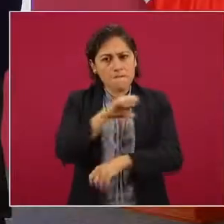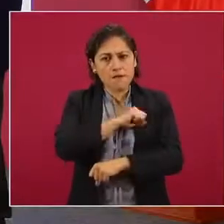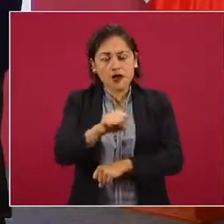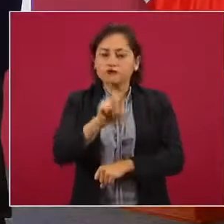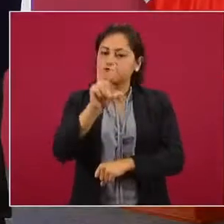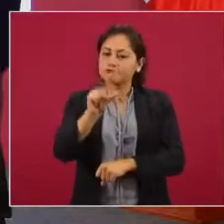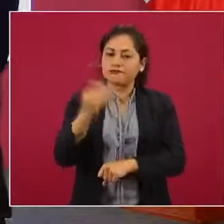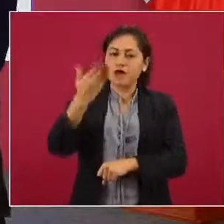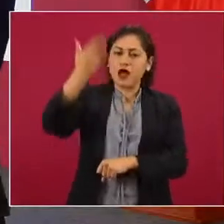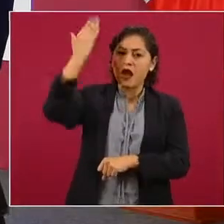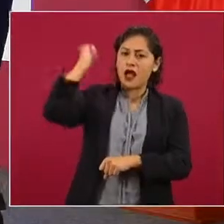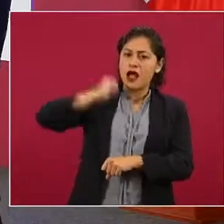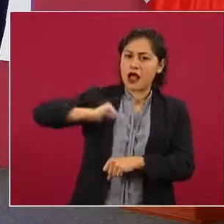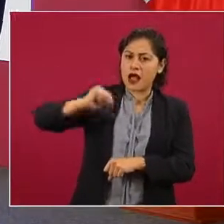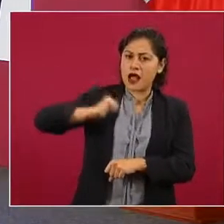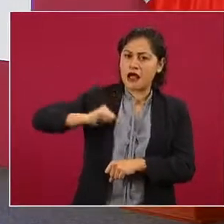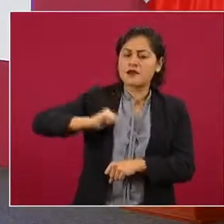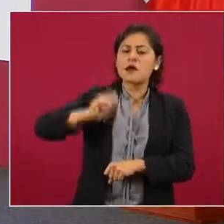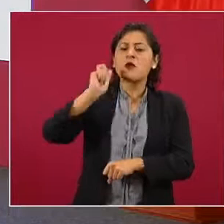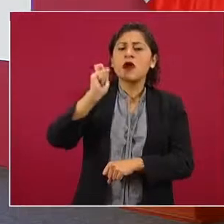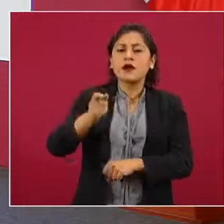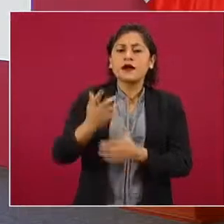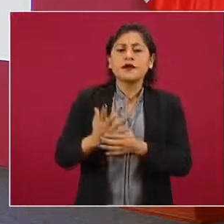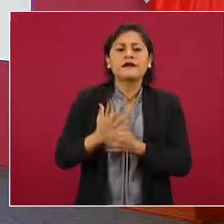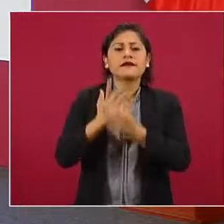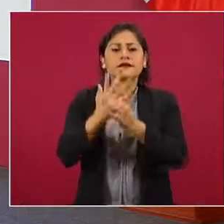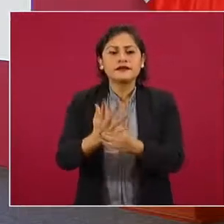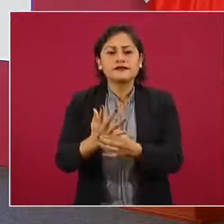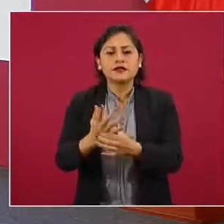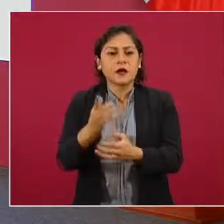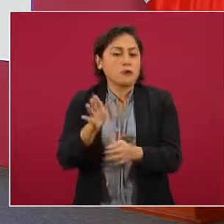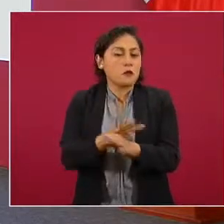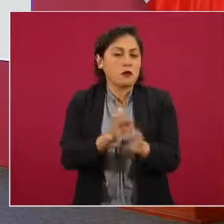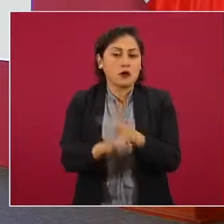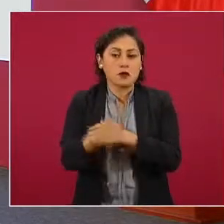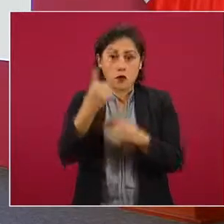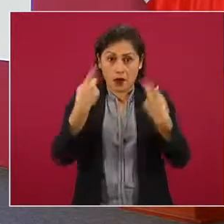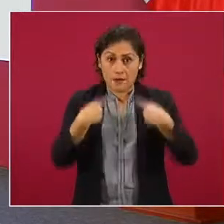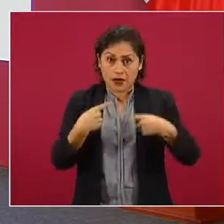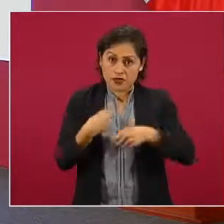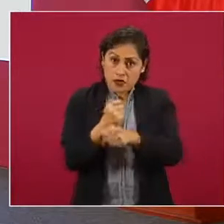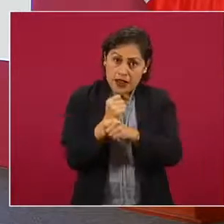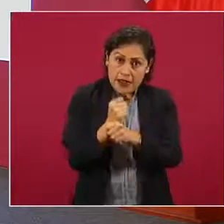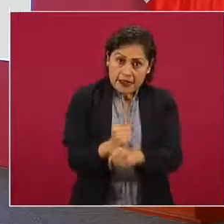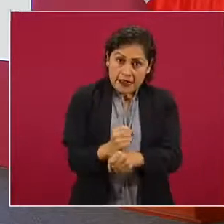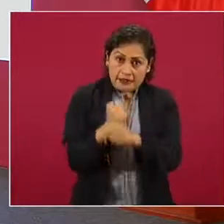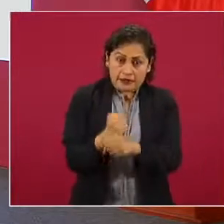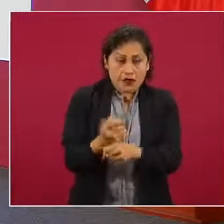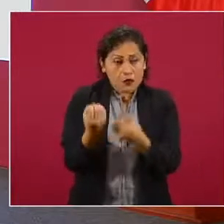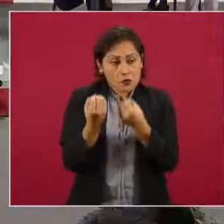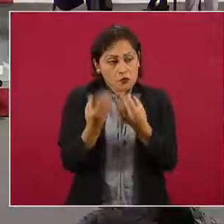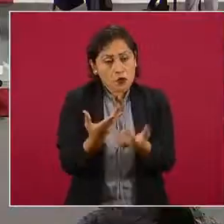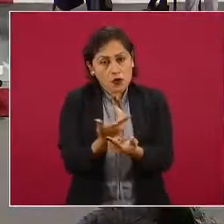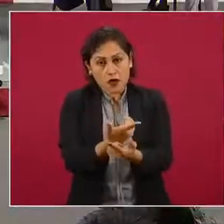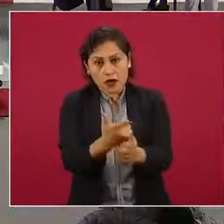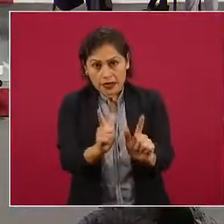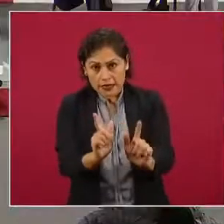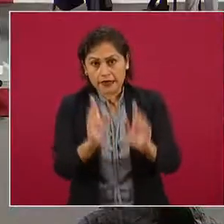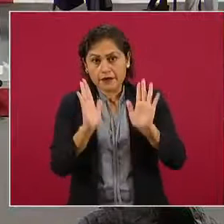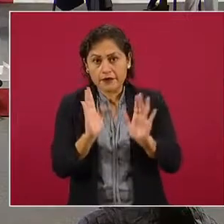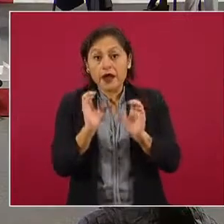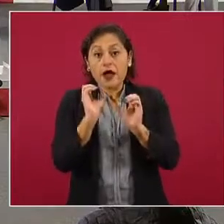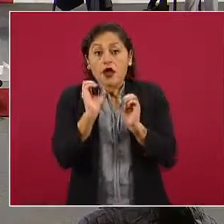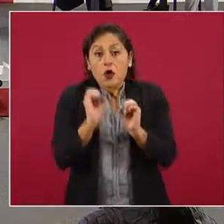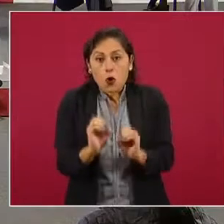a un acto por medio del cual un esclavo obtenía su libertad o bien el pago para